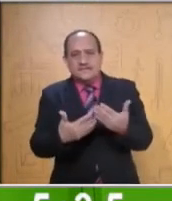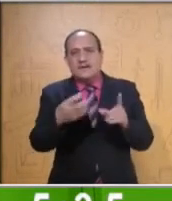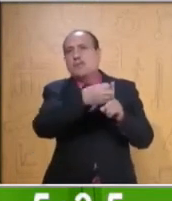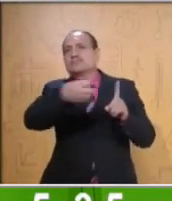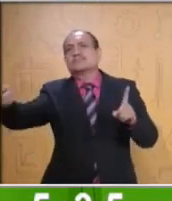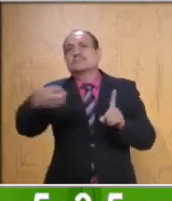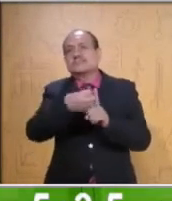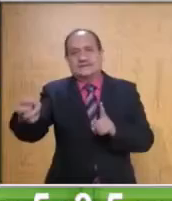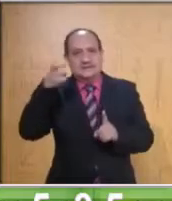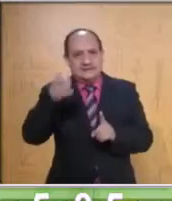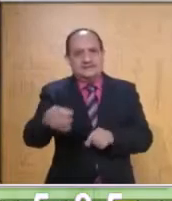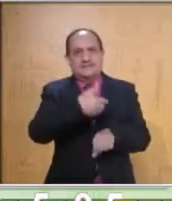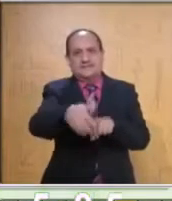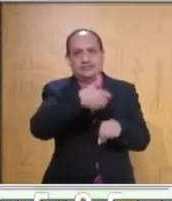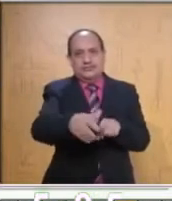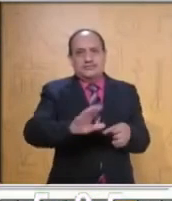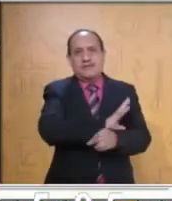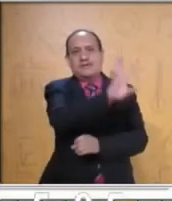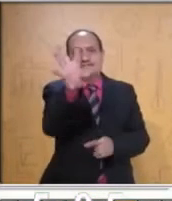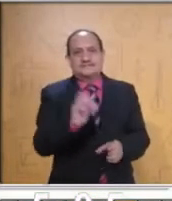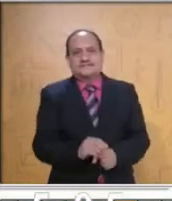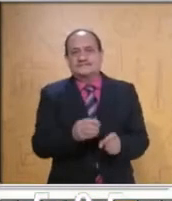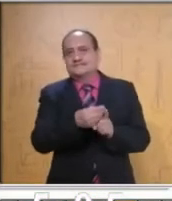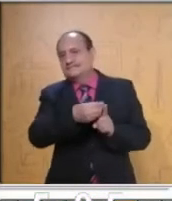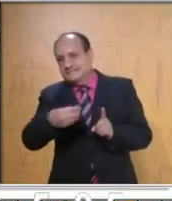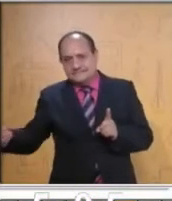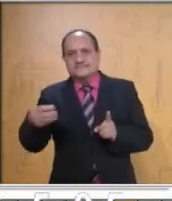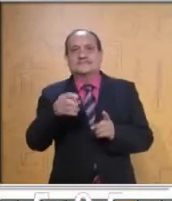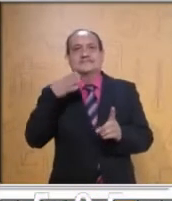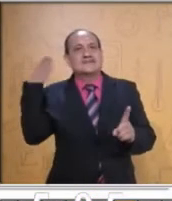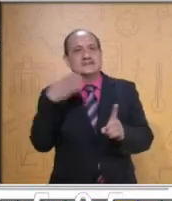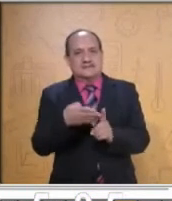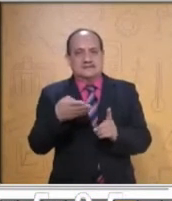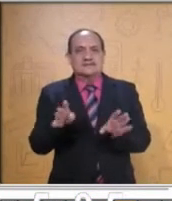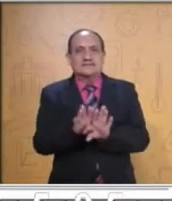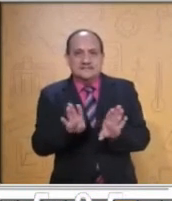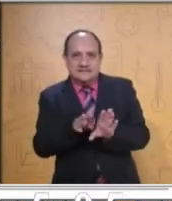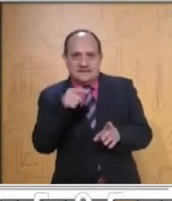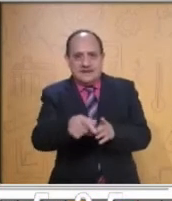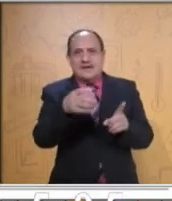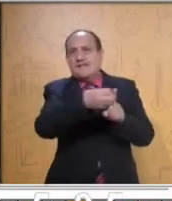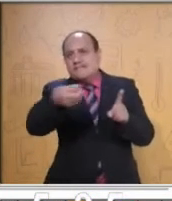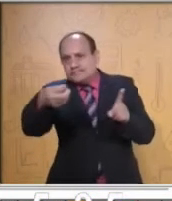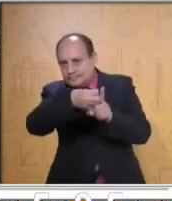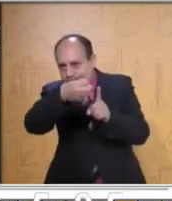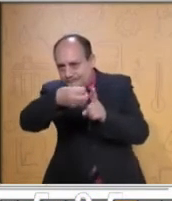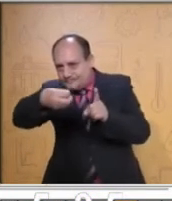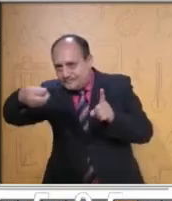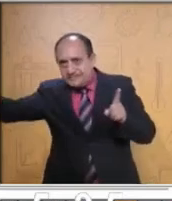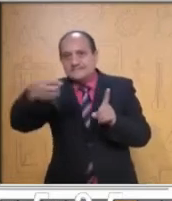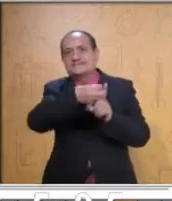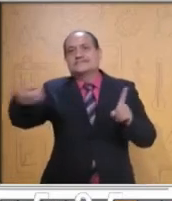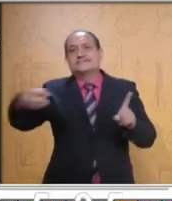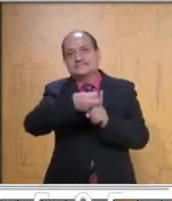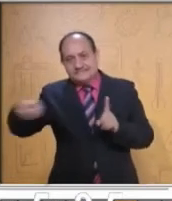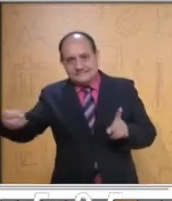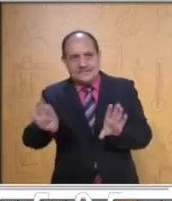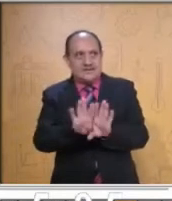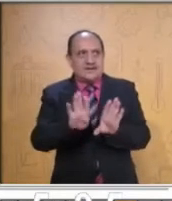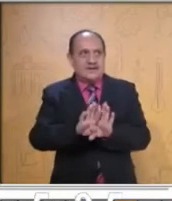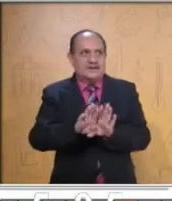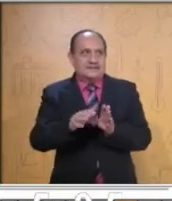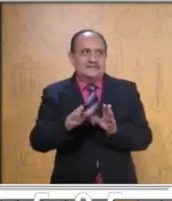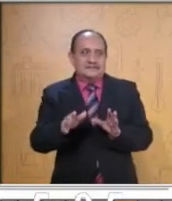ordenar esos datos. Y me voy a ir pues de alguna manera acomodándolos, ¿sí? Como ya